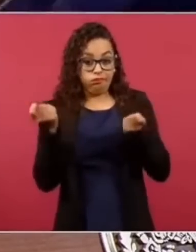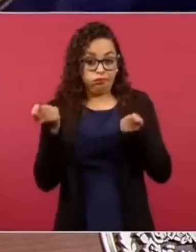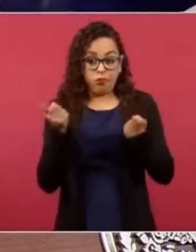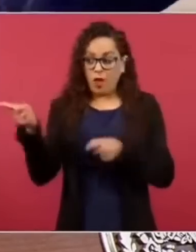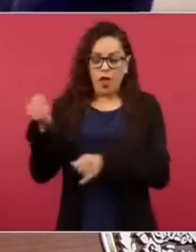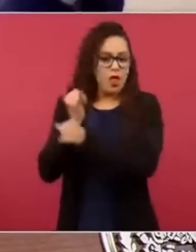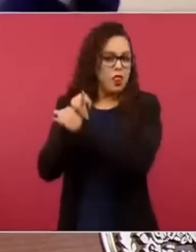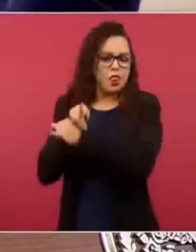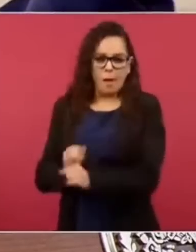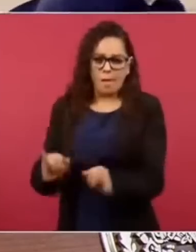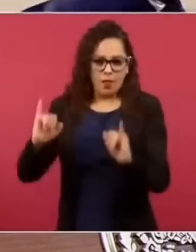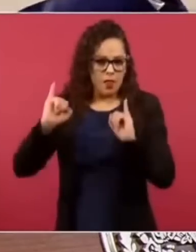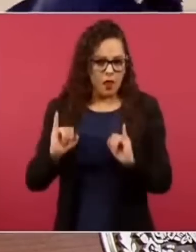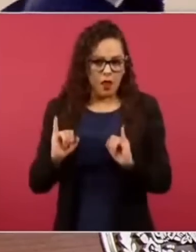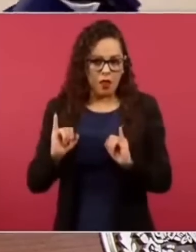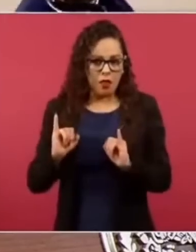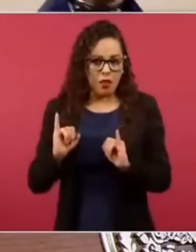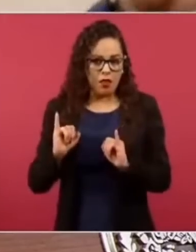o